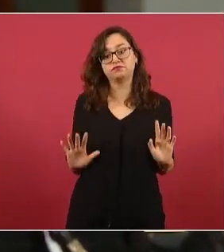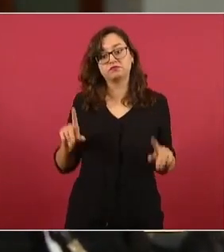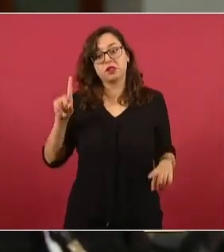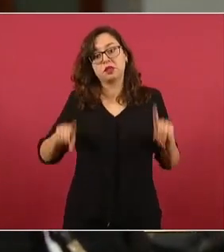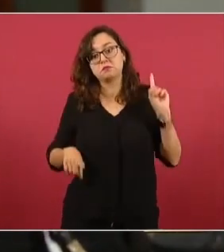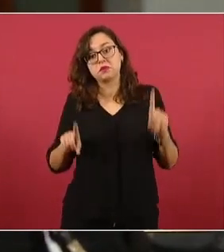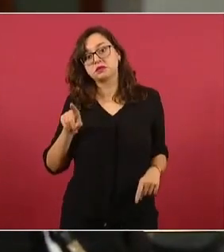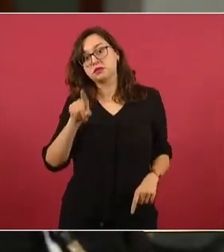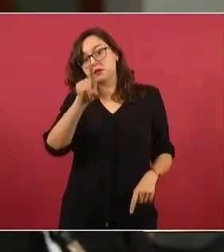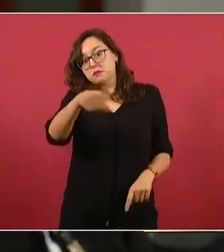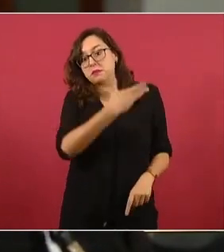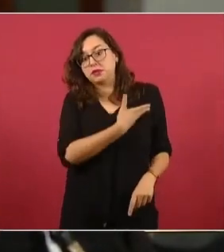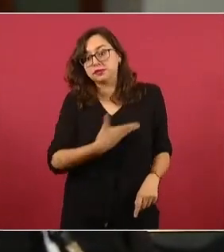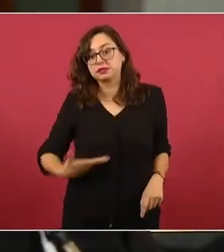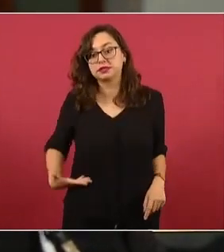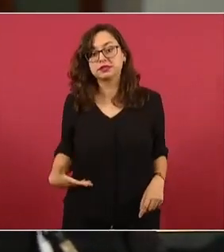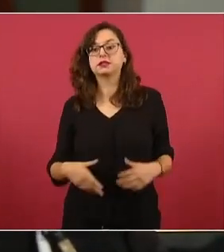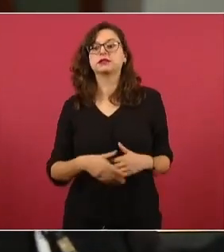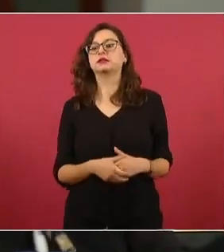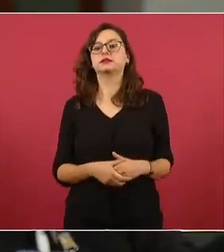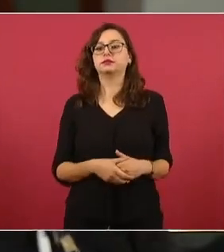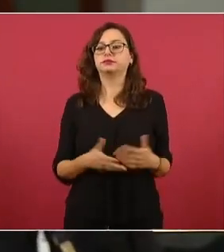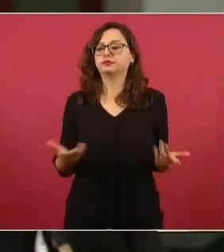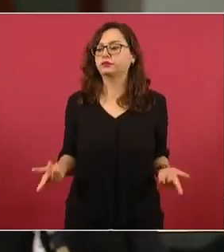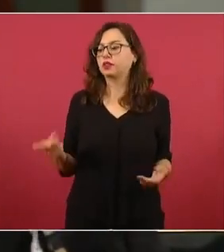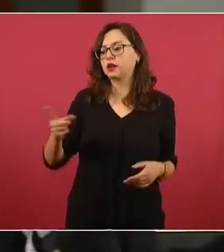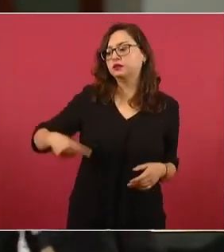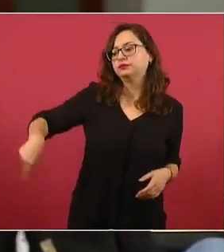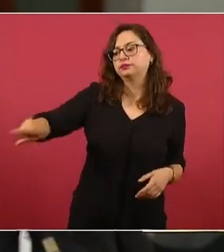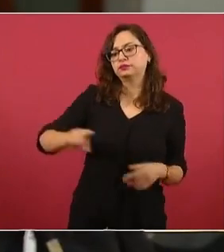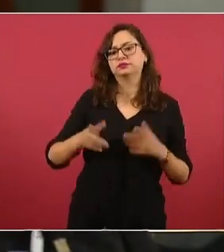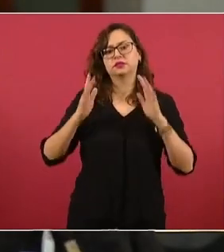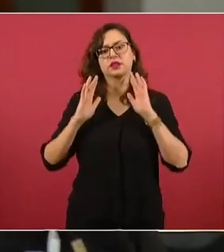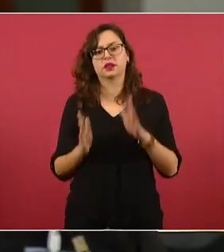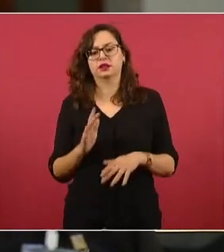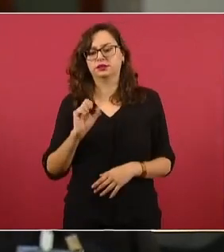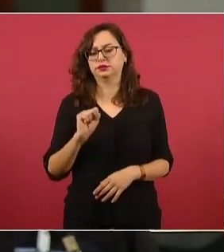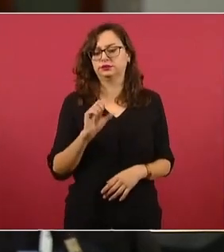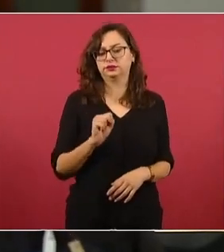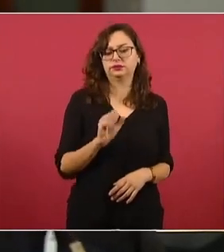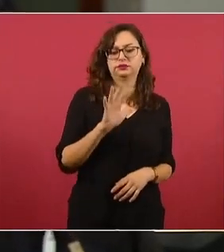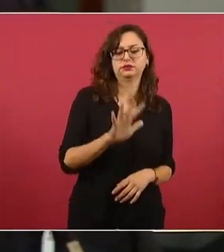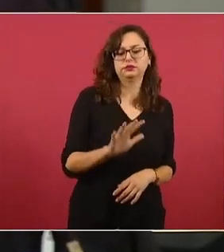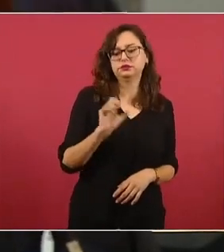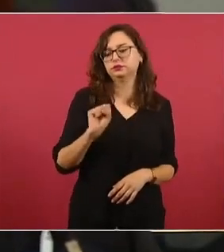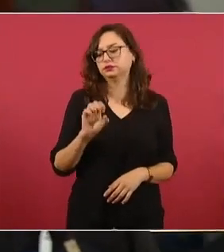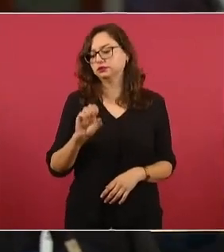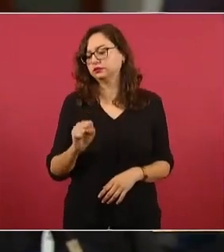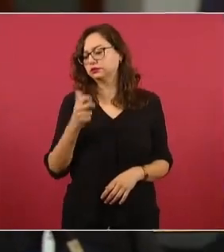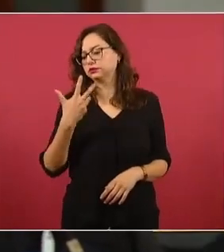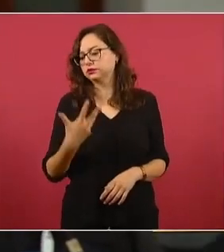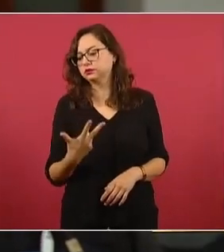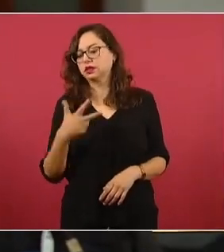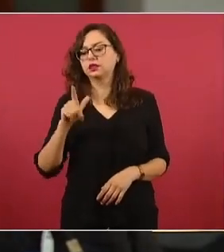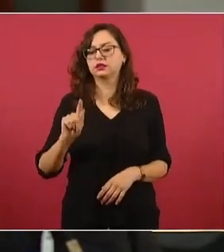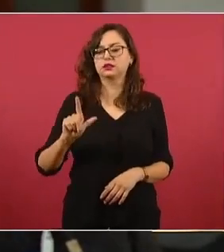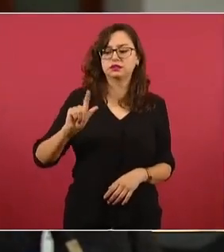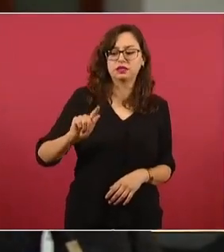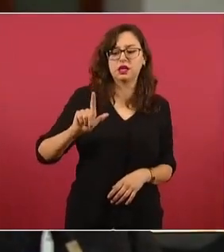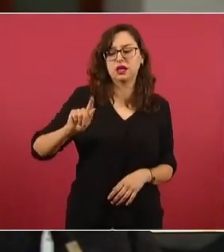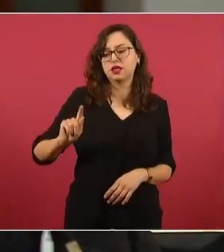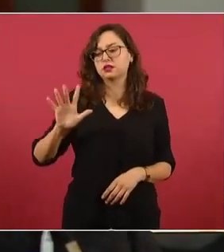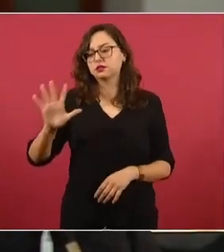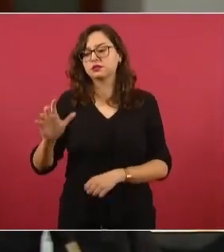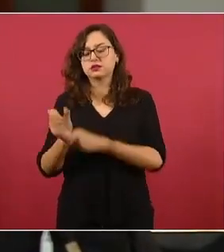usted. Ellos, presidente, tienen edades entre 65, 68, 70,